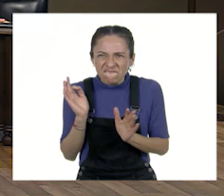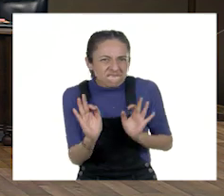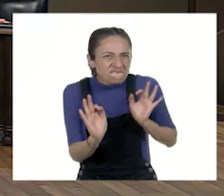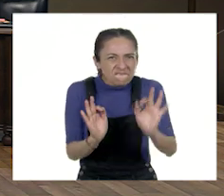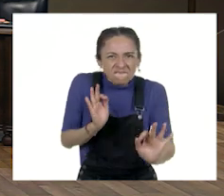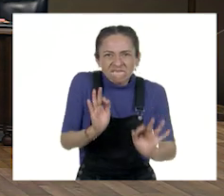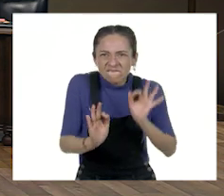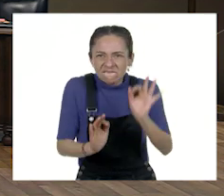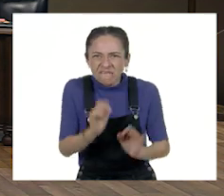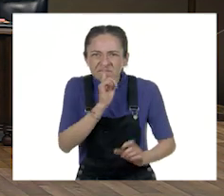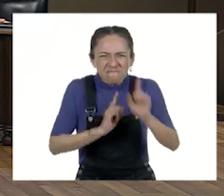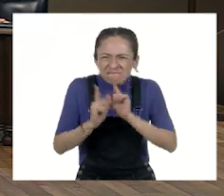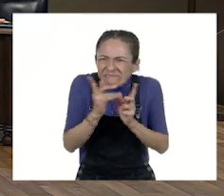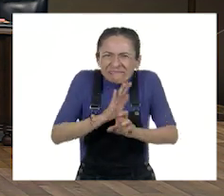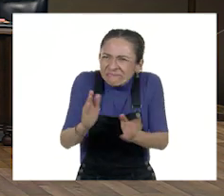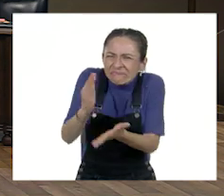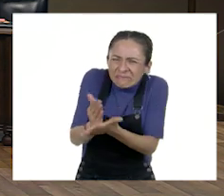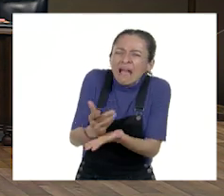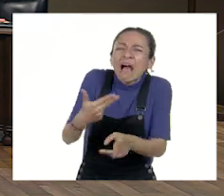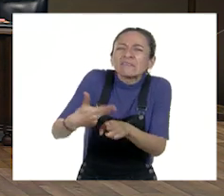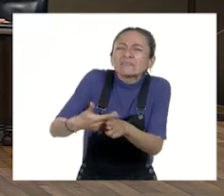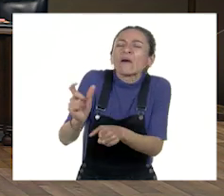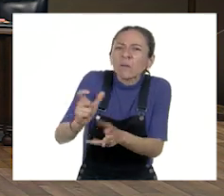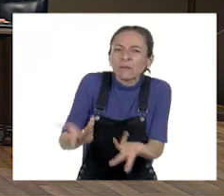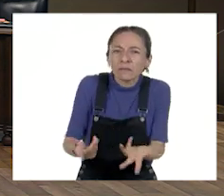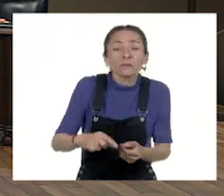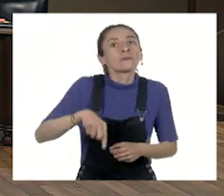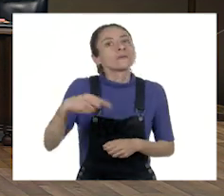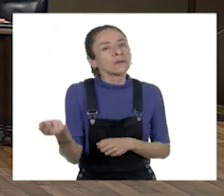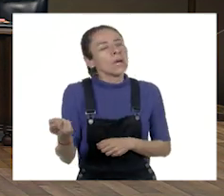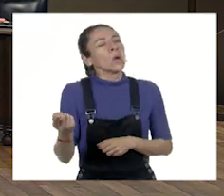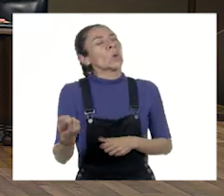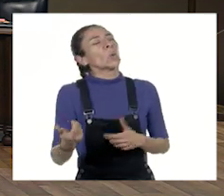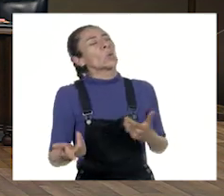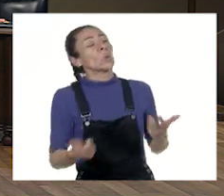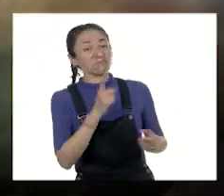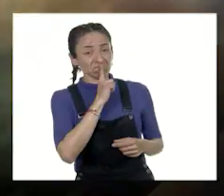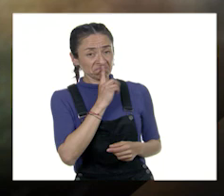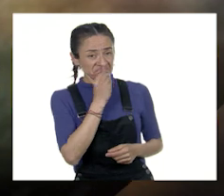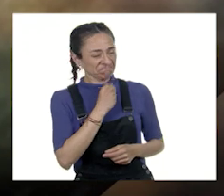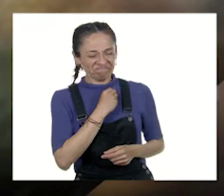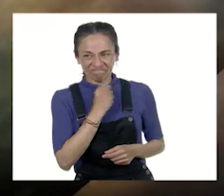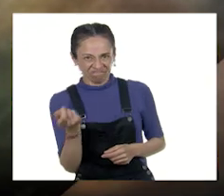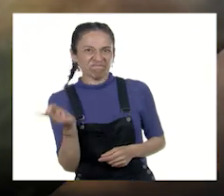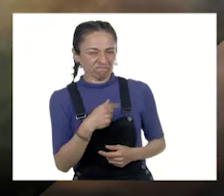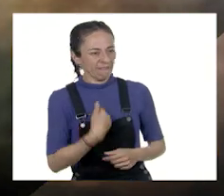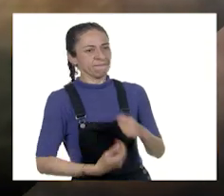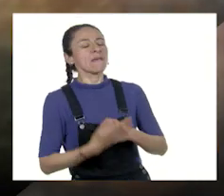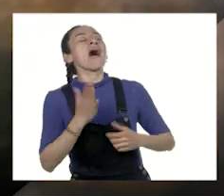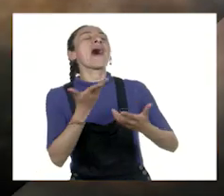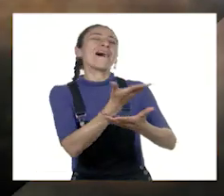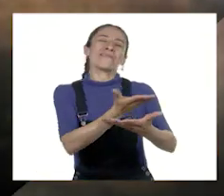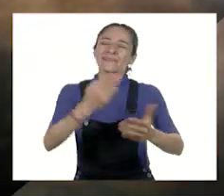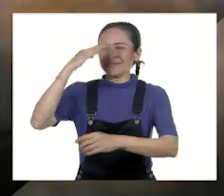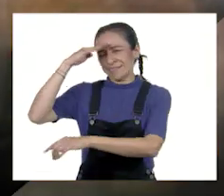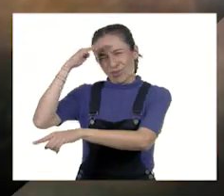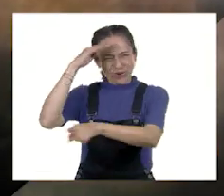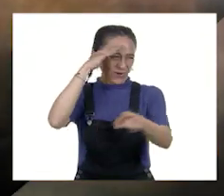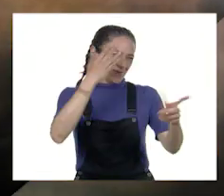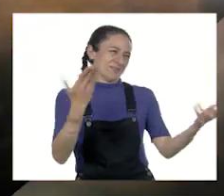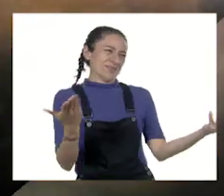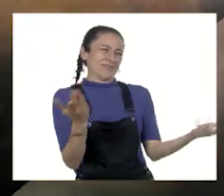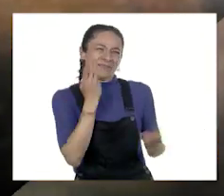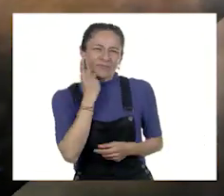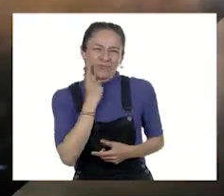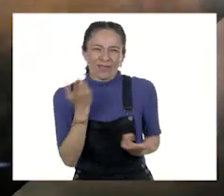Y Pallavicini, que no quería caldo, pues que le dan 2 tazas y que sale a defenderse. Señores diputados, esta mañana tuve oportunidad